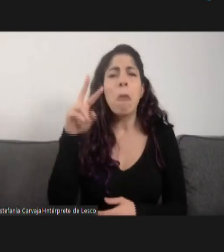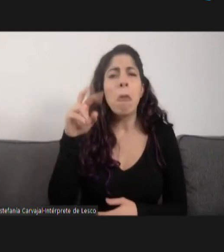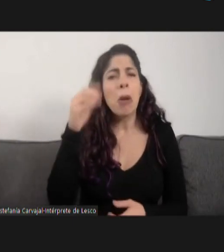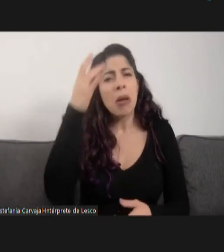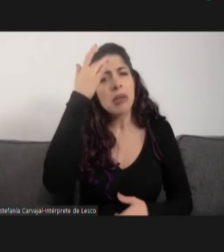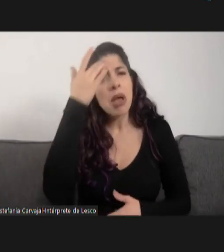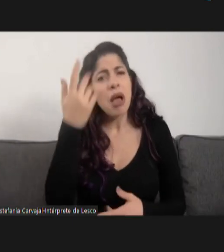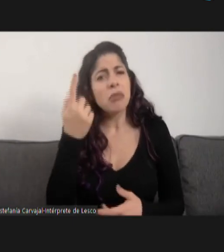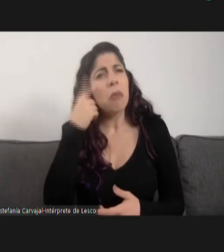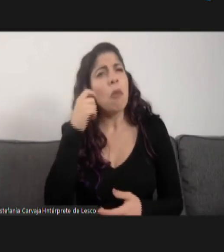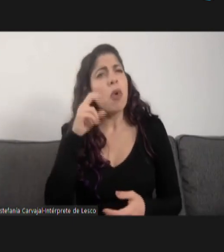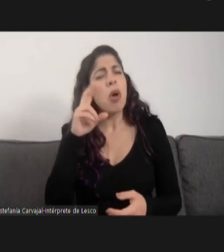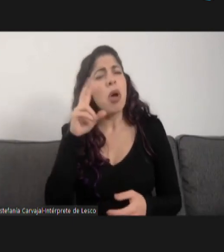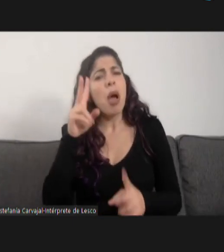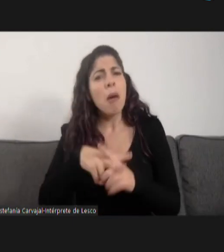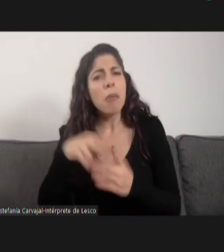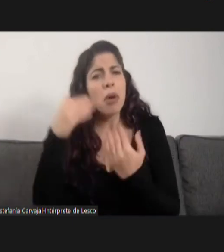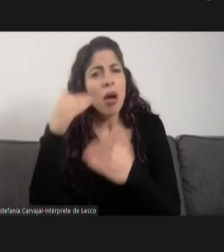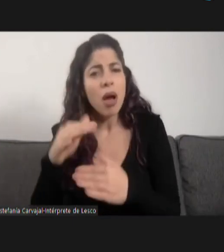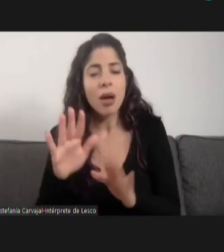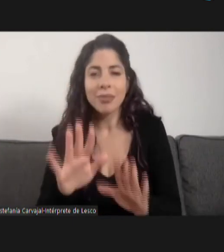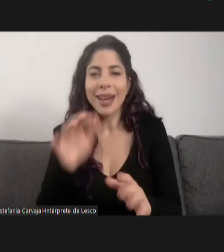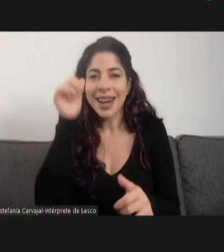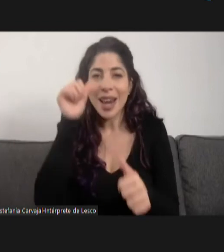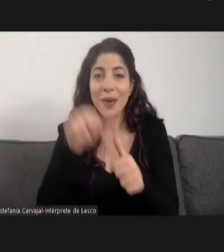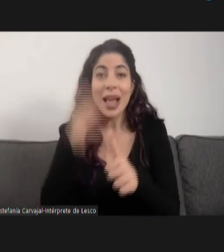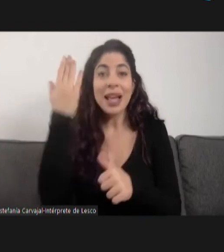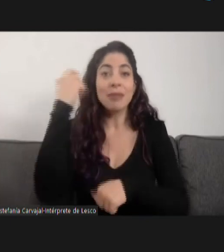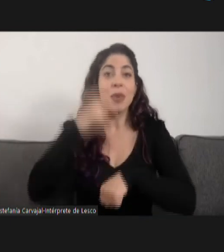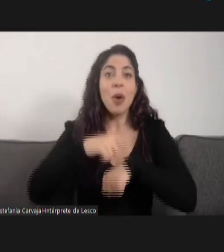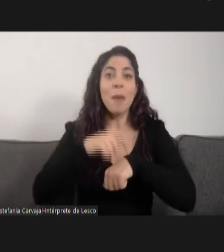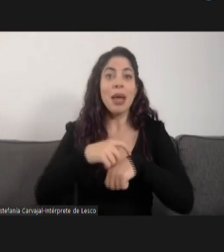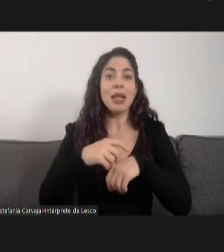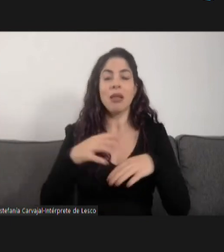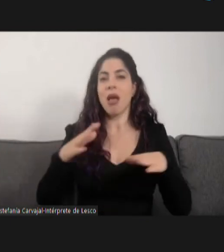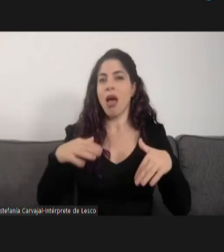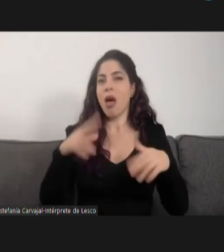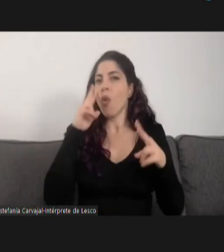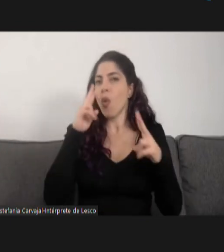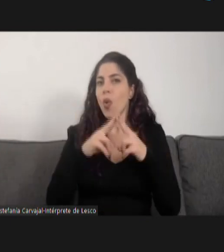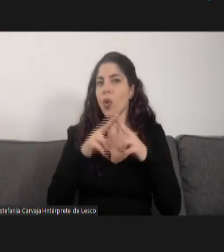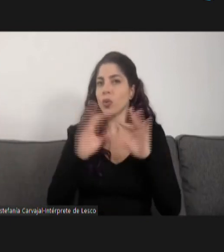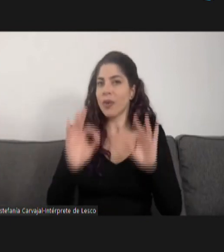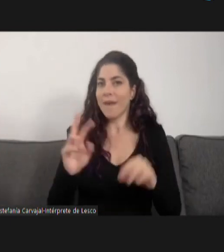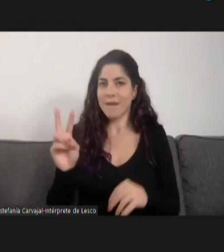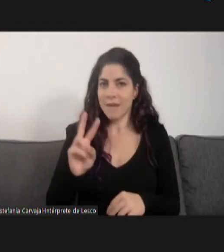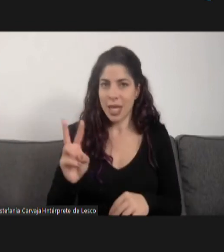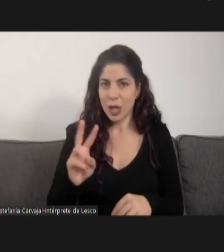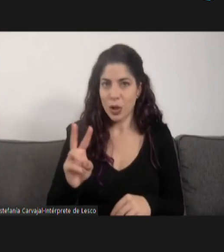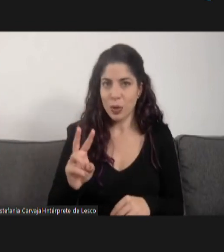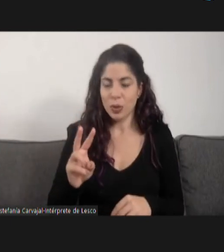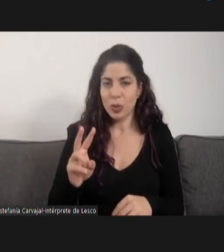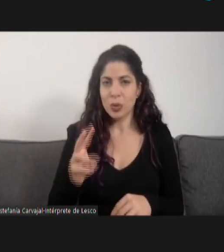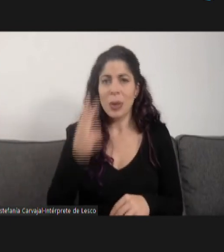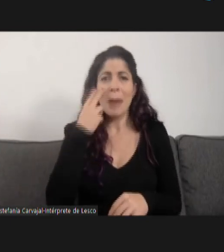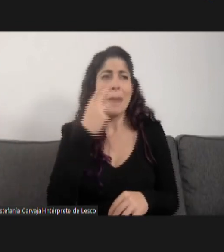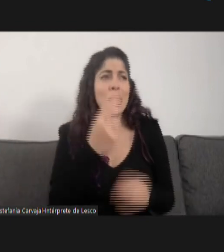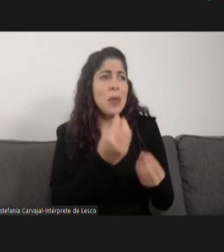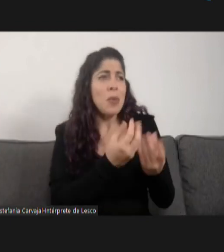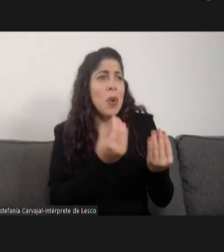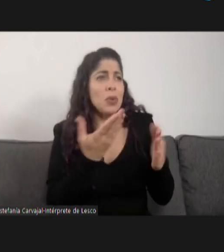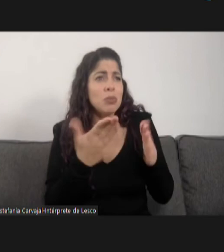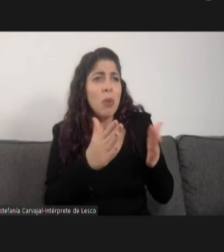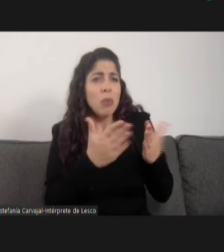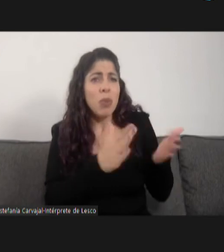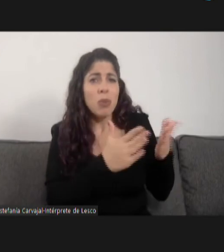que tomamos. Recordemos que en ese momento todavía no teníamos mucho conocimiento del virus. Estábamos viendo el desborde de casos y la mortalidad